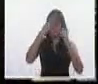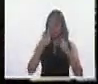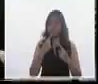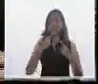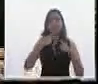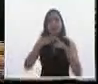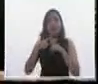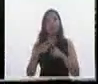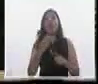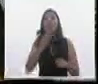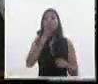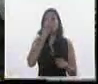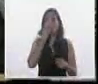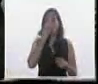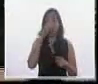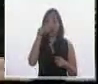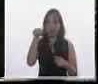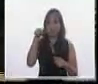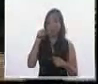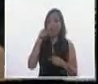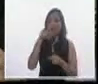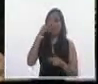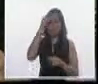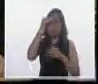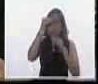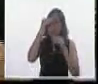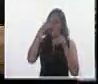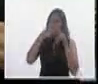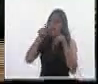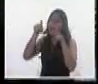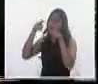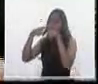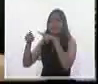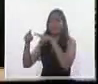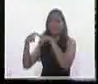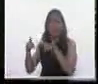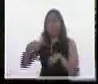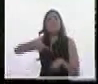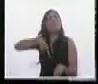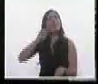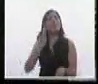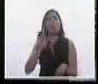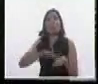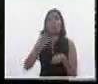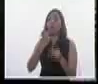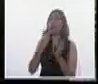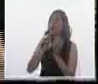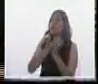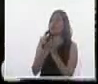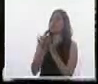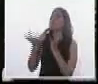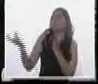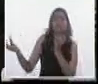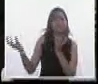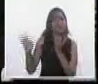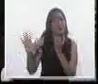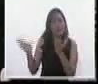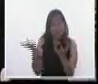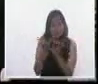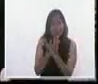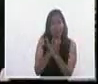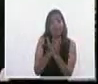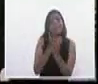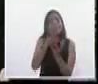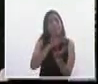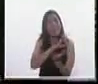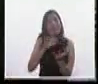aprendemos a valorar la diversidad como un eh valor humano ahí podemos crecer mucho y en